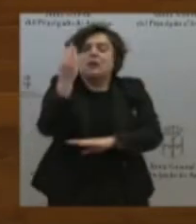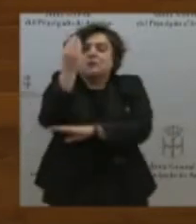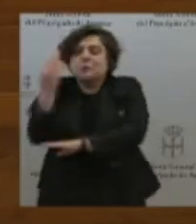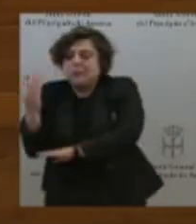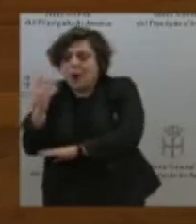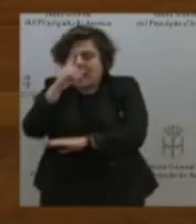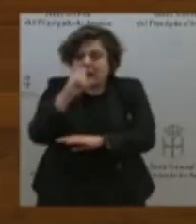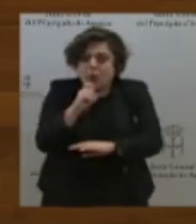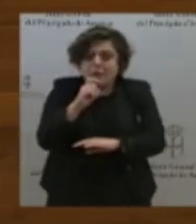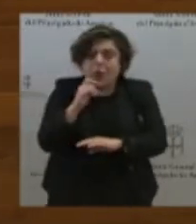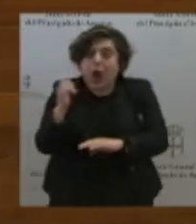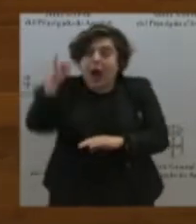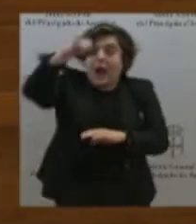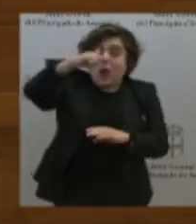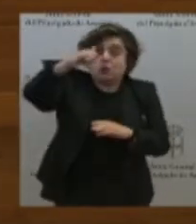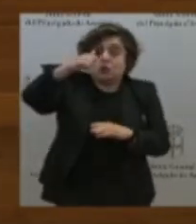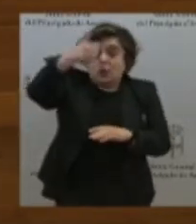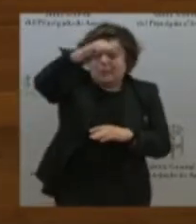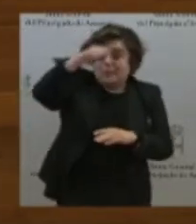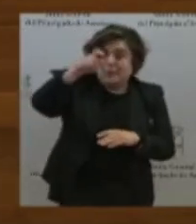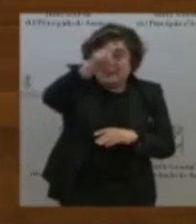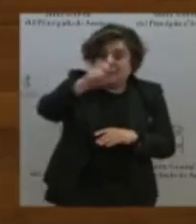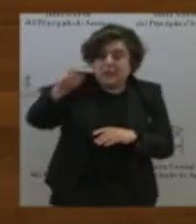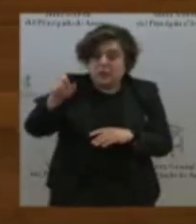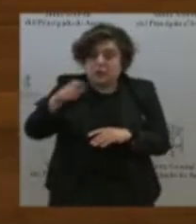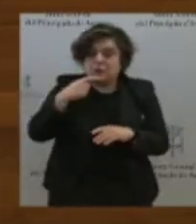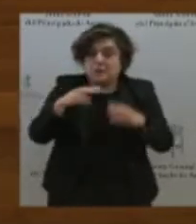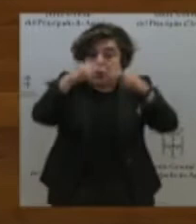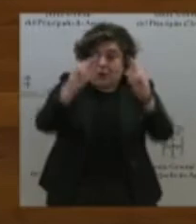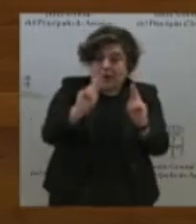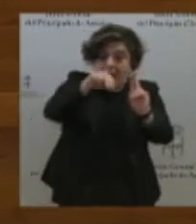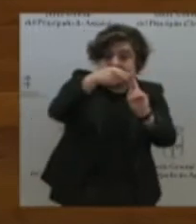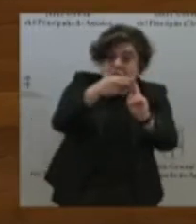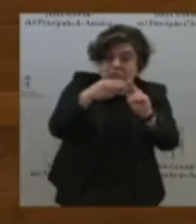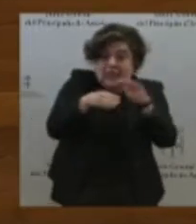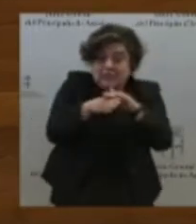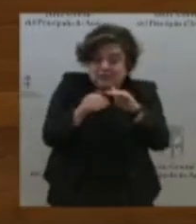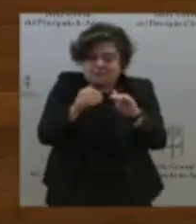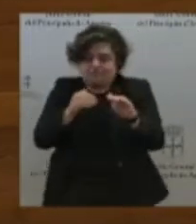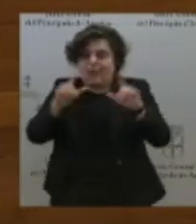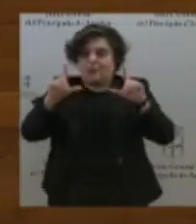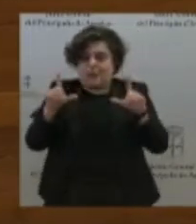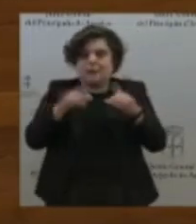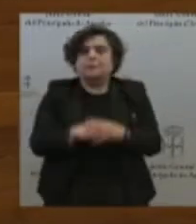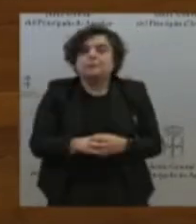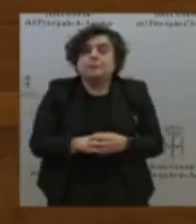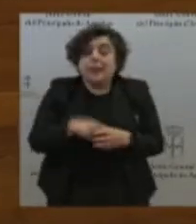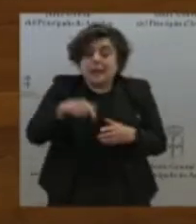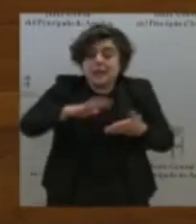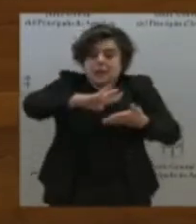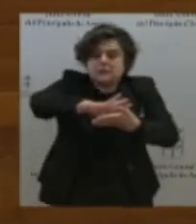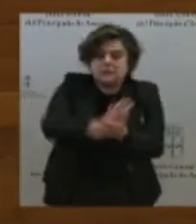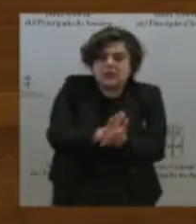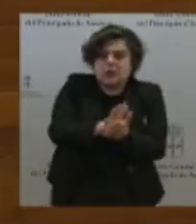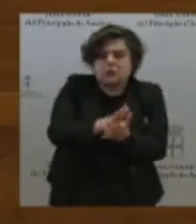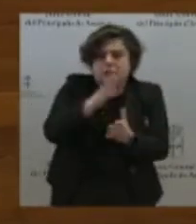encontraba a la entrada de Cangues de Onís. El conocimiento de los estragos causados en Asturias por la Legión Cóndor está al alcance de la